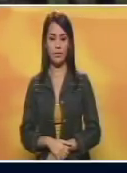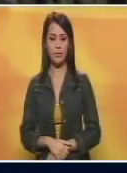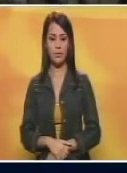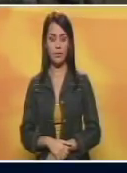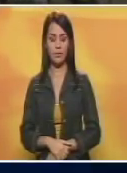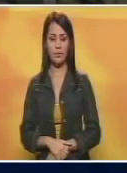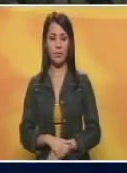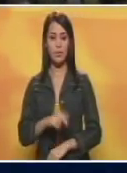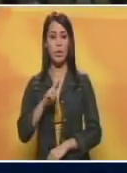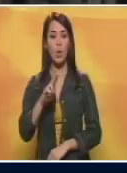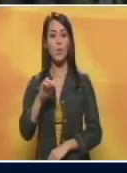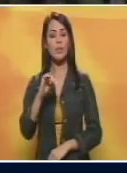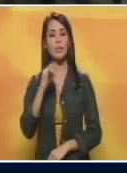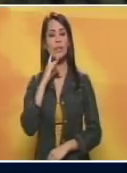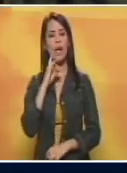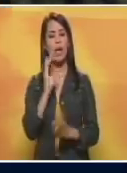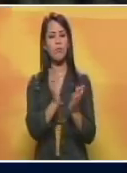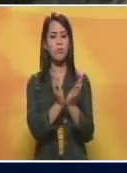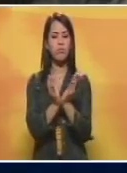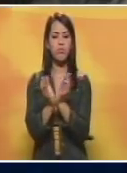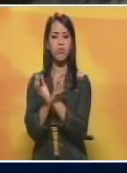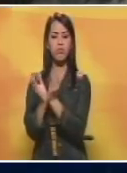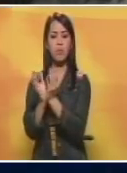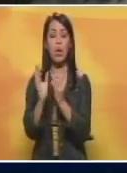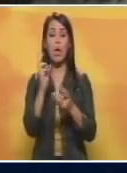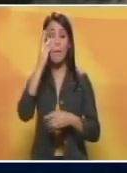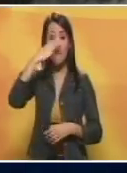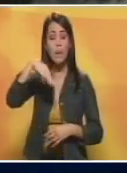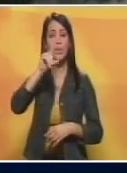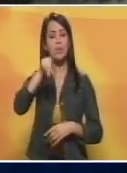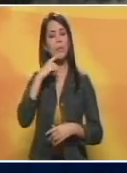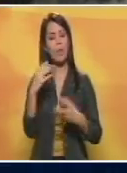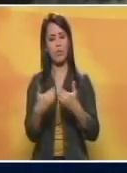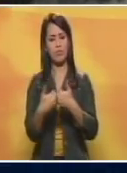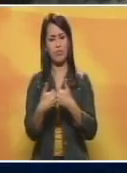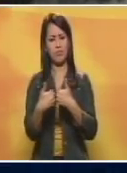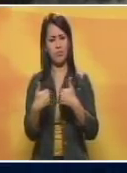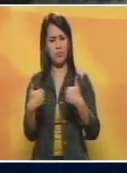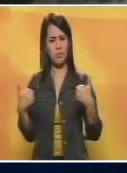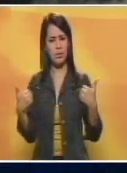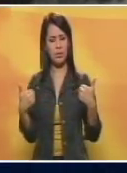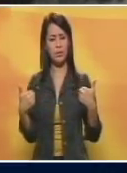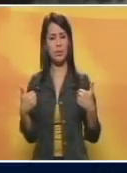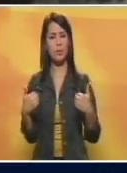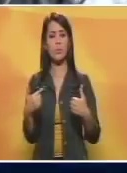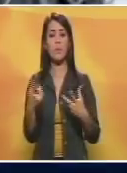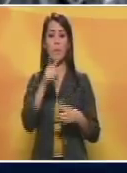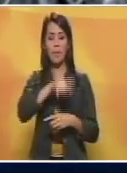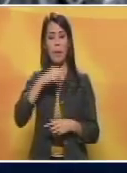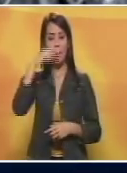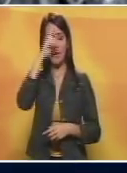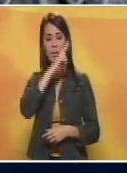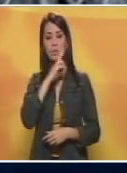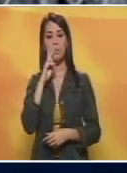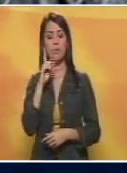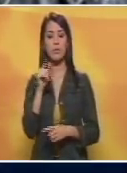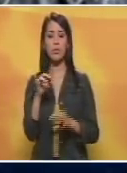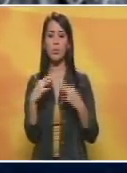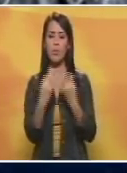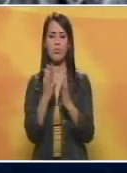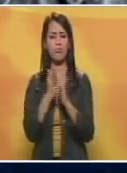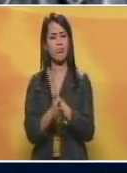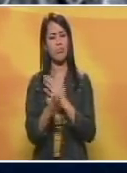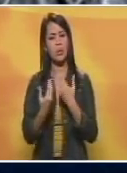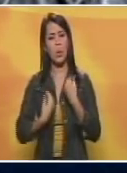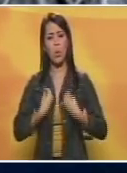unicef alertó que méxico también separa de sus familias a niños migrantes mayores de 12 años provenientes de centroamérica lo que a su juicio causa